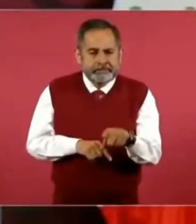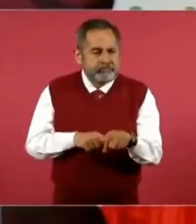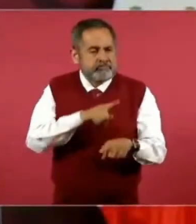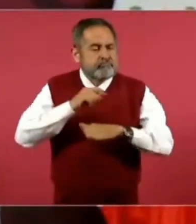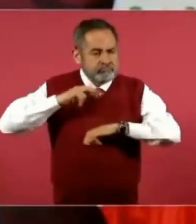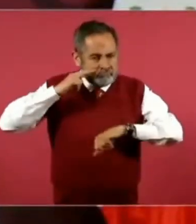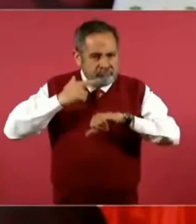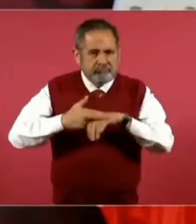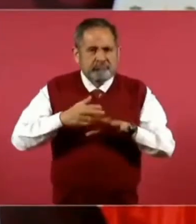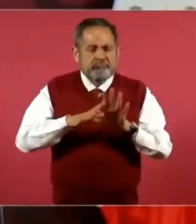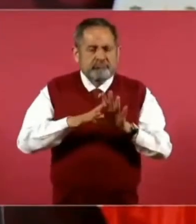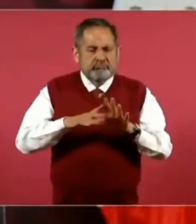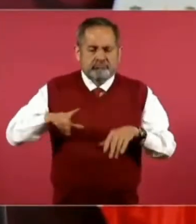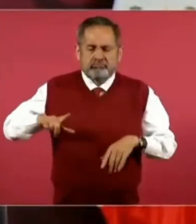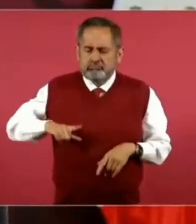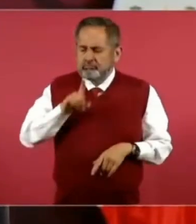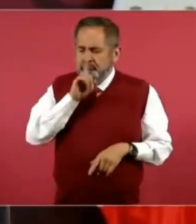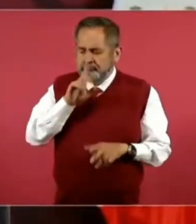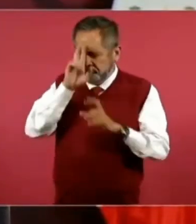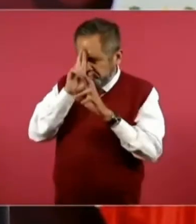institucional,